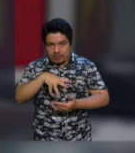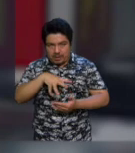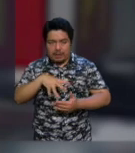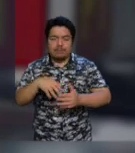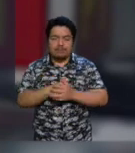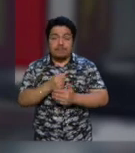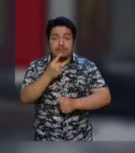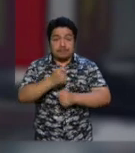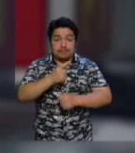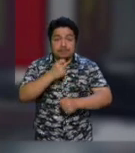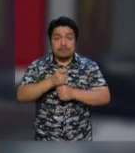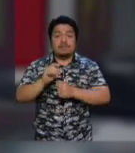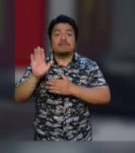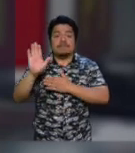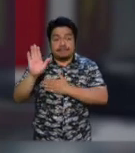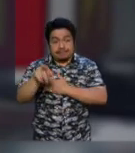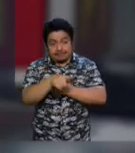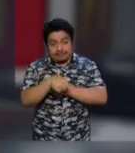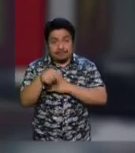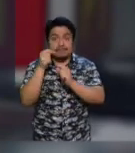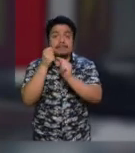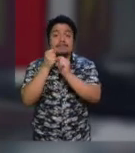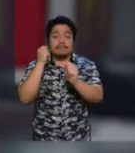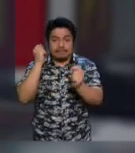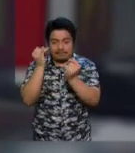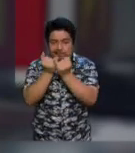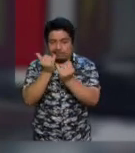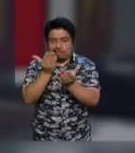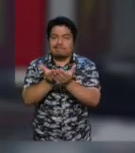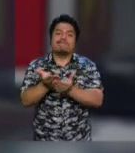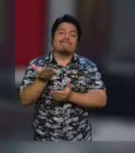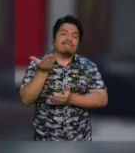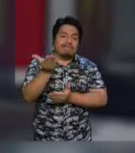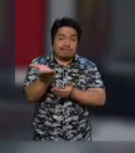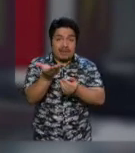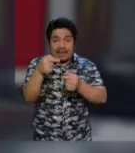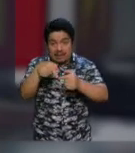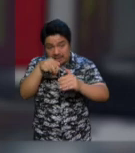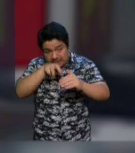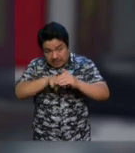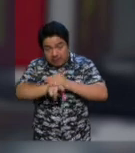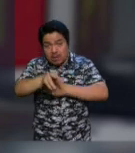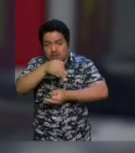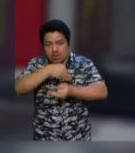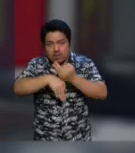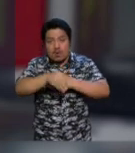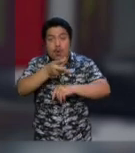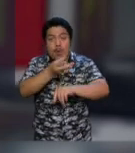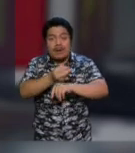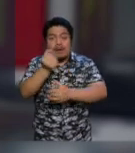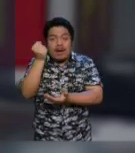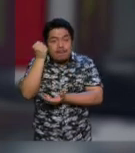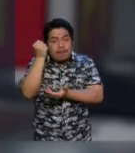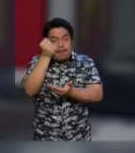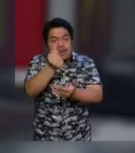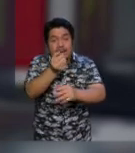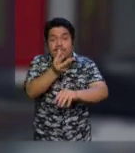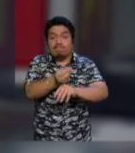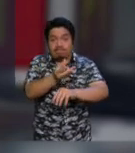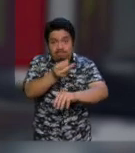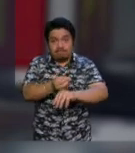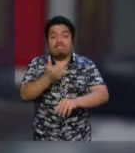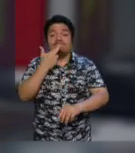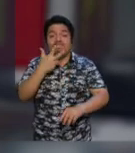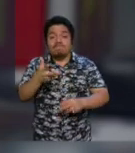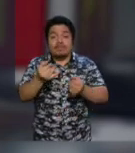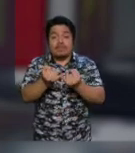recorrido, recordó sus compromisos con la movilidad y sus propuestas para mejorar el sistema de transporte colectivo, con más inversión en mantenimiento y también